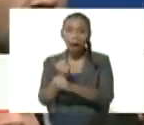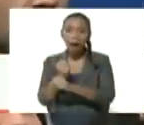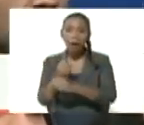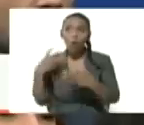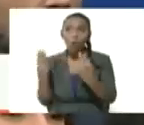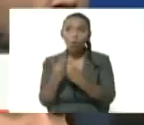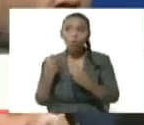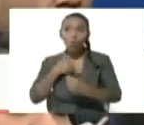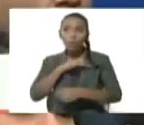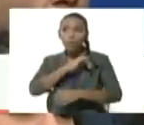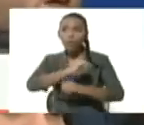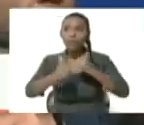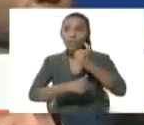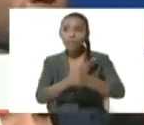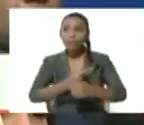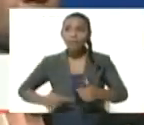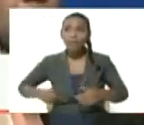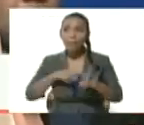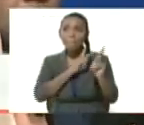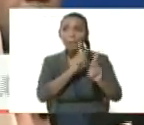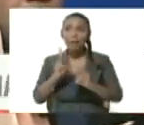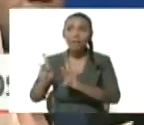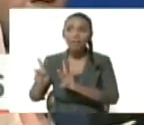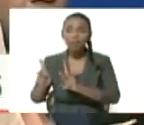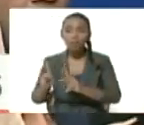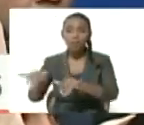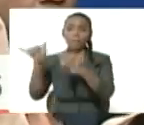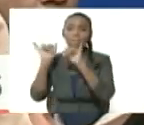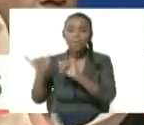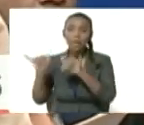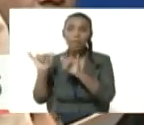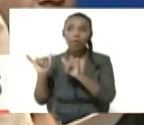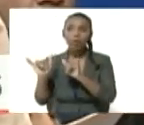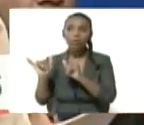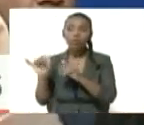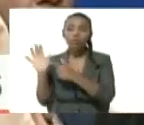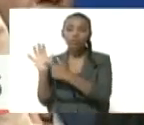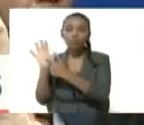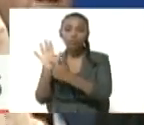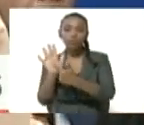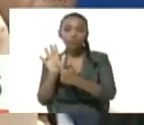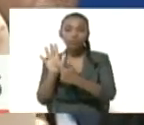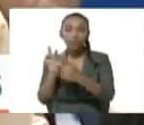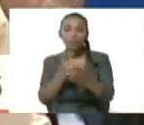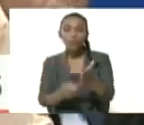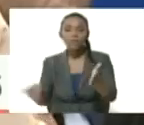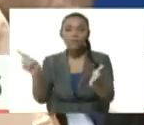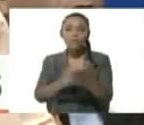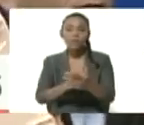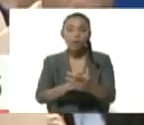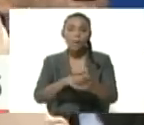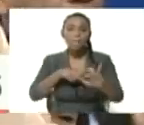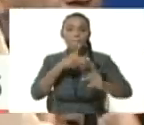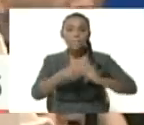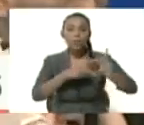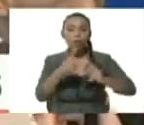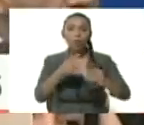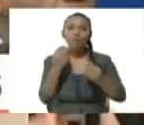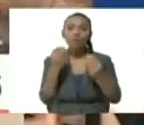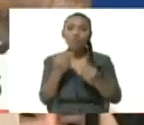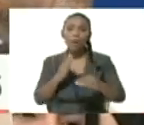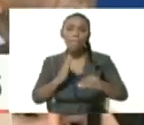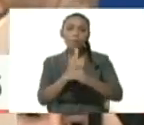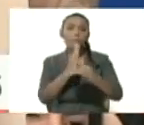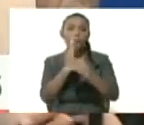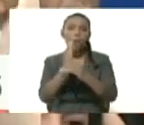nuestro vicepresidente de planificación. Asimismo, estamos planteando reactivar unidades productivas. Muchas están paralizadas o